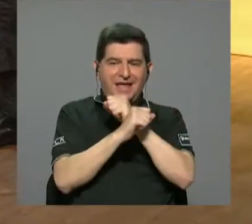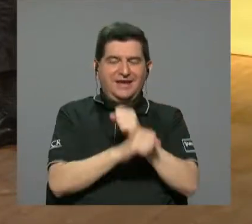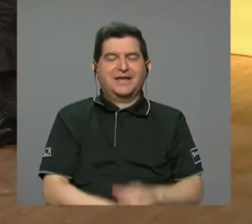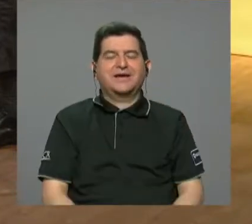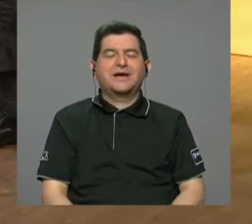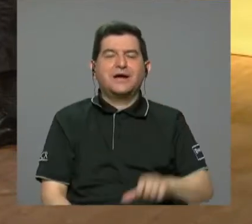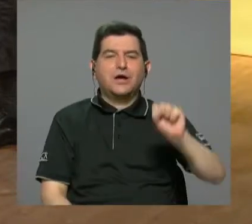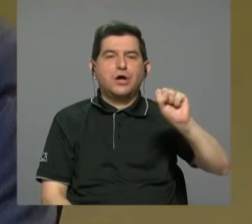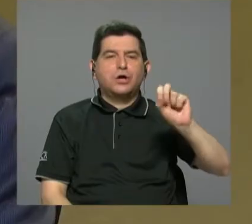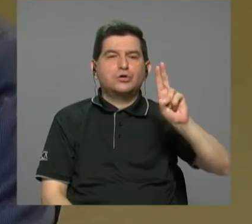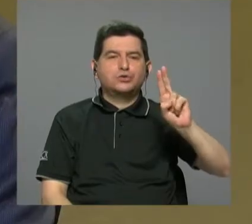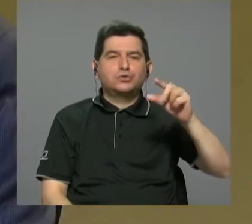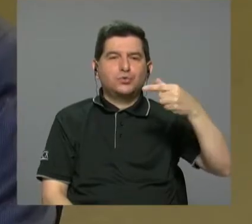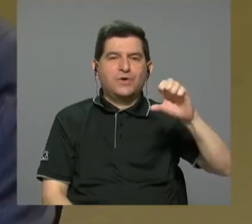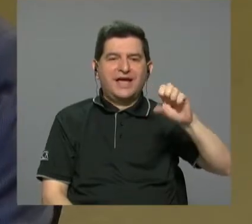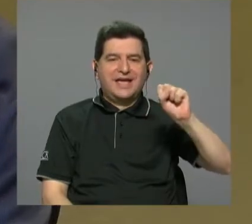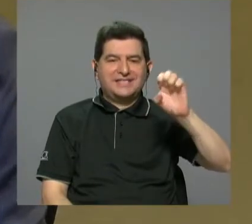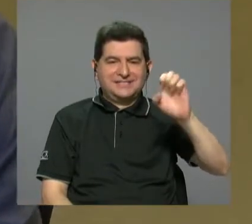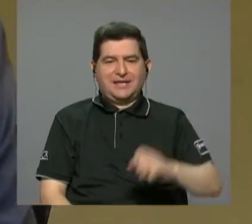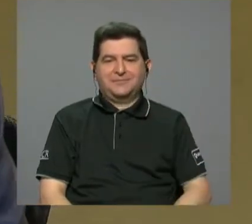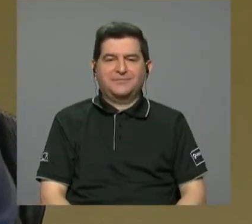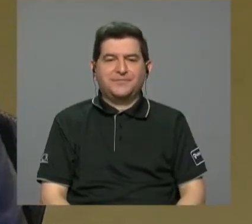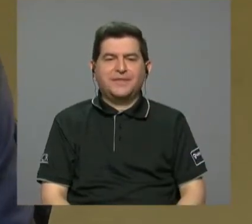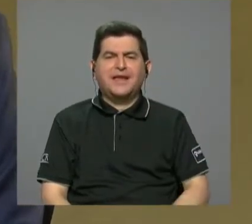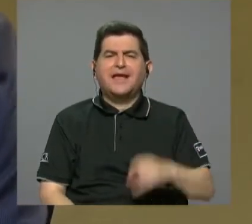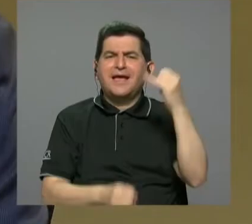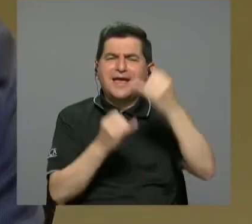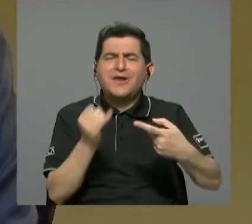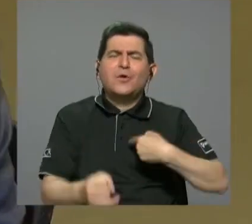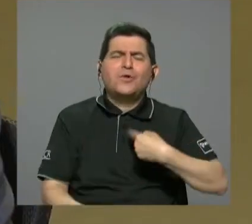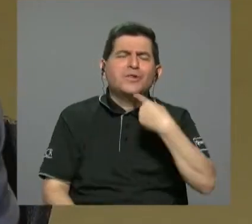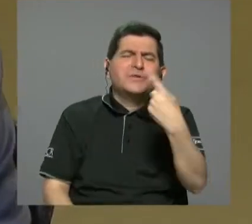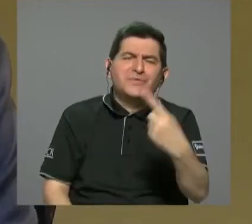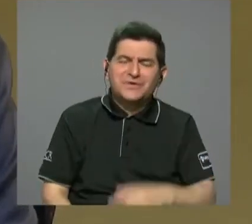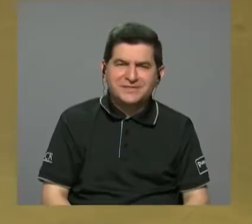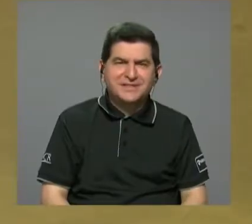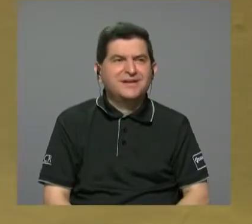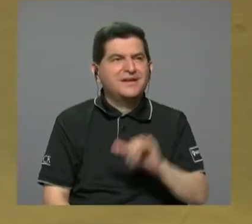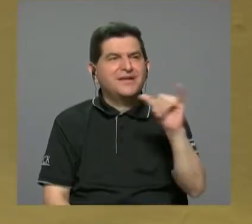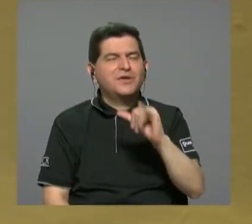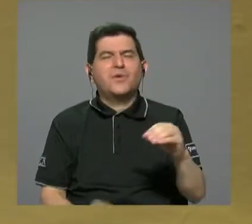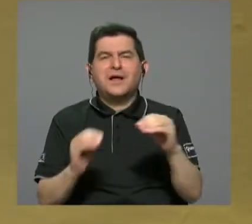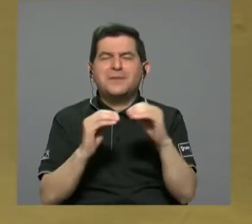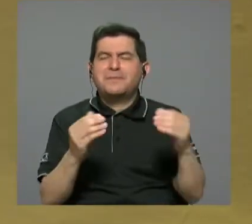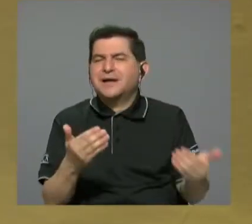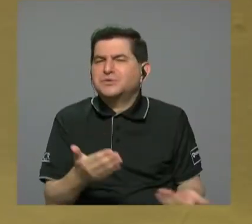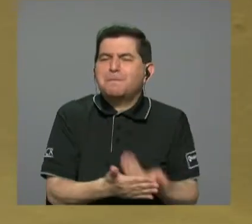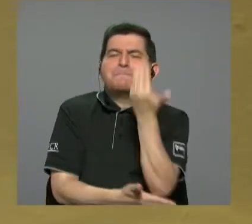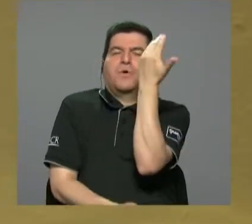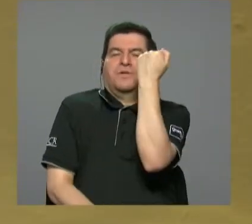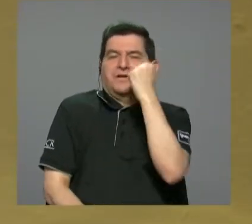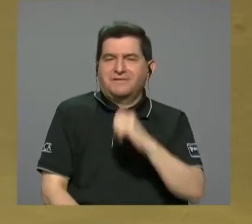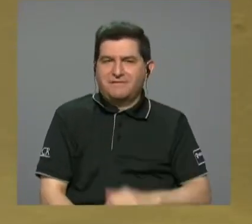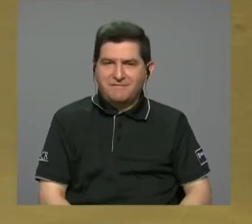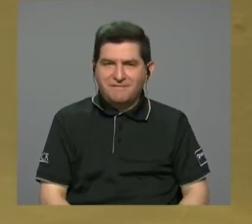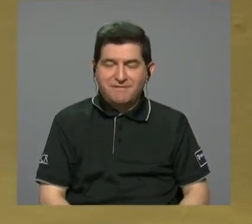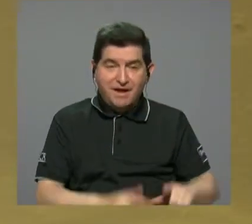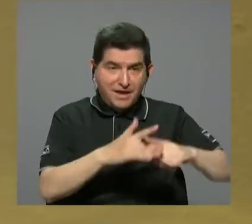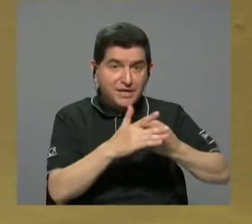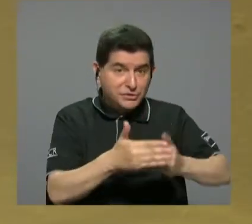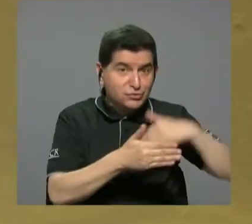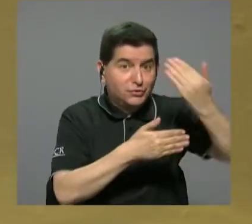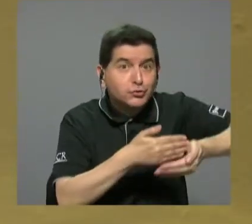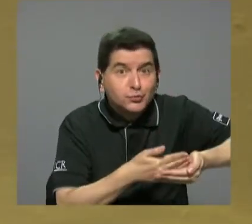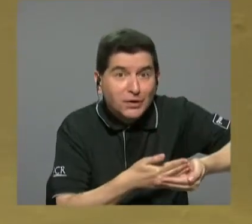SUGESE. Muy bueno. Que por cierto, la última cosa que iba a decir, es como la más moderna, porque como nació